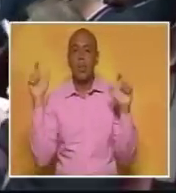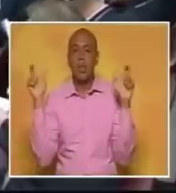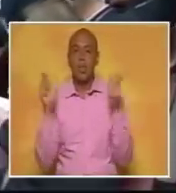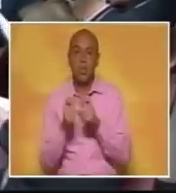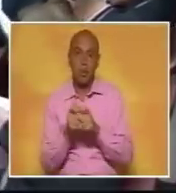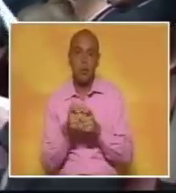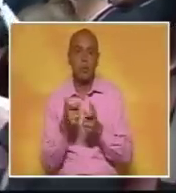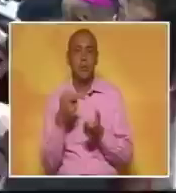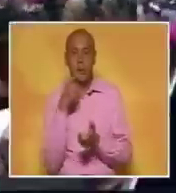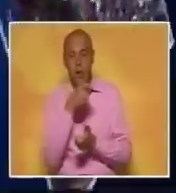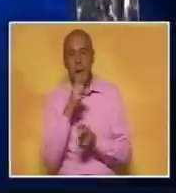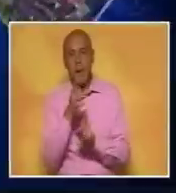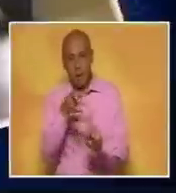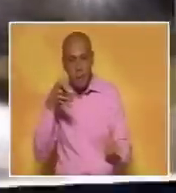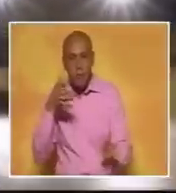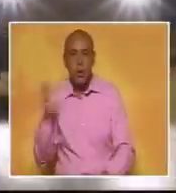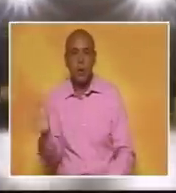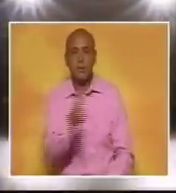zona.